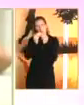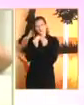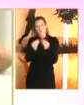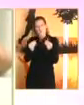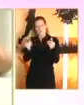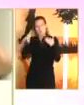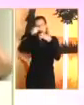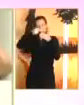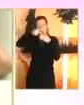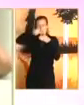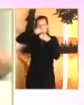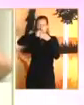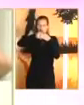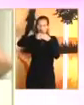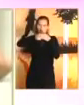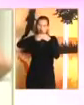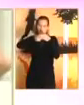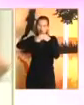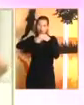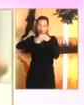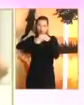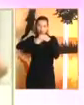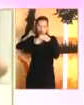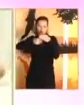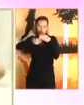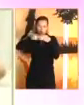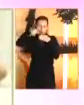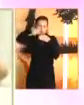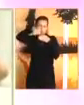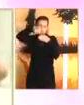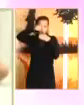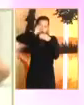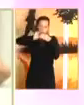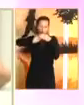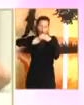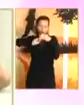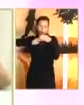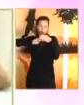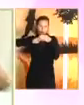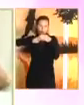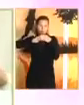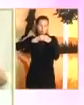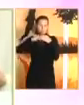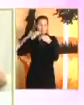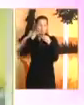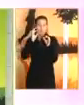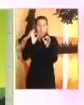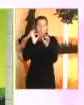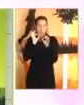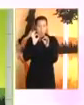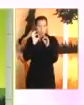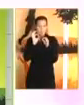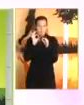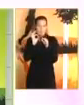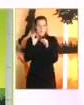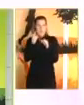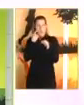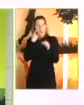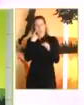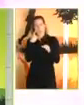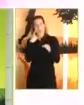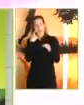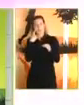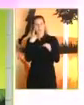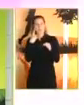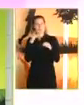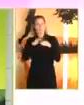cuándo. Vale. Con mucho, mucho cuidado. Espérate, porque no está abierto. Si sale, no está abierto. A ver, tenemos que